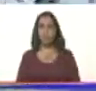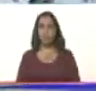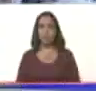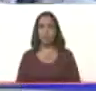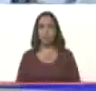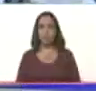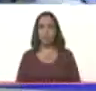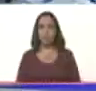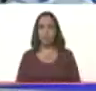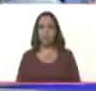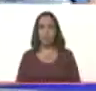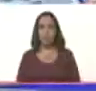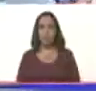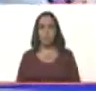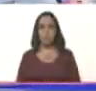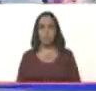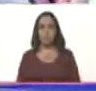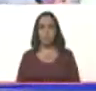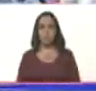el movimiento.